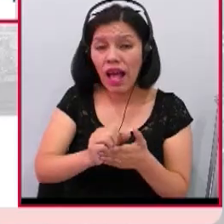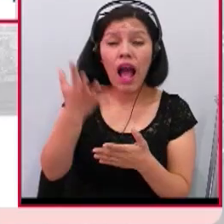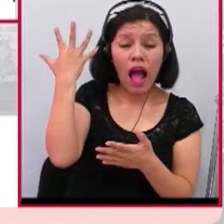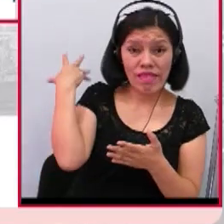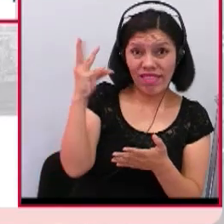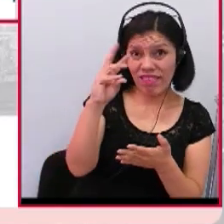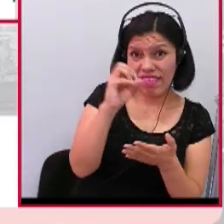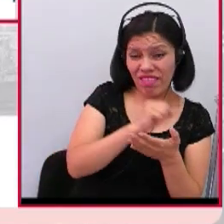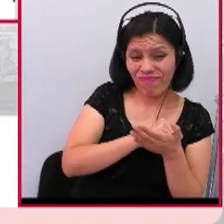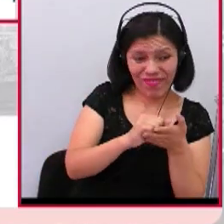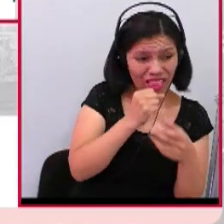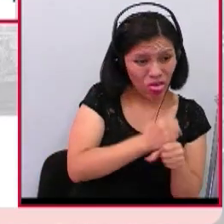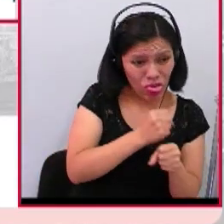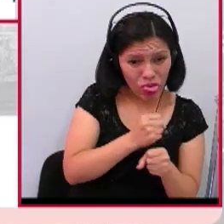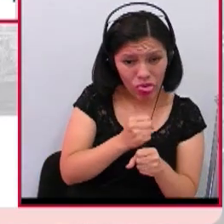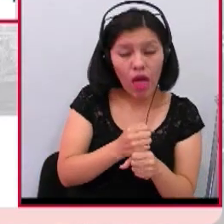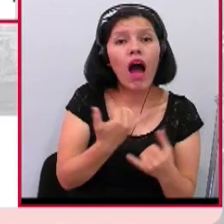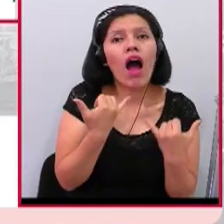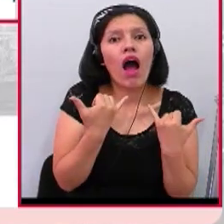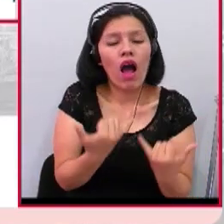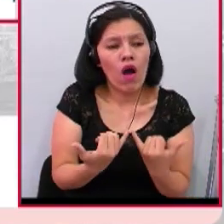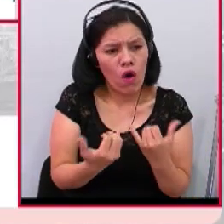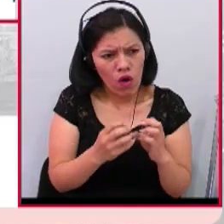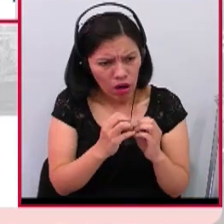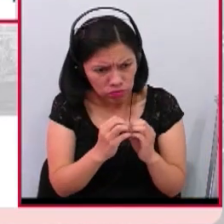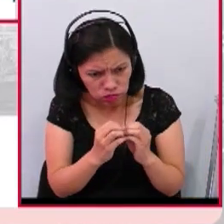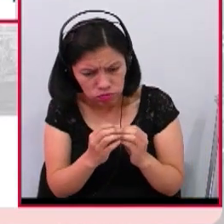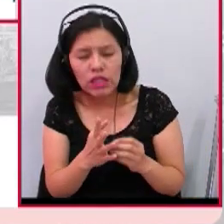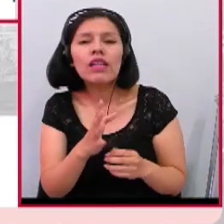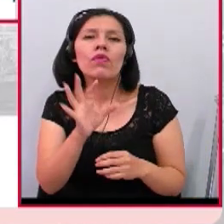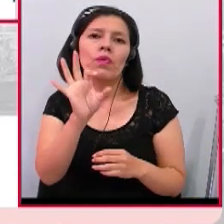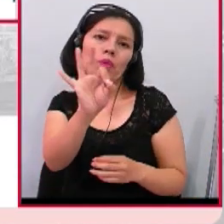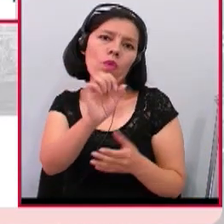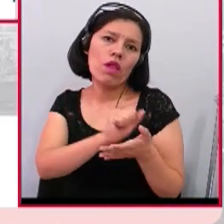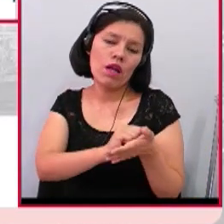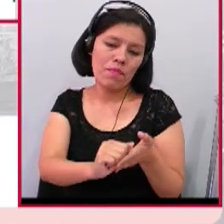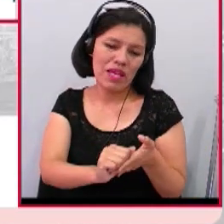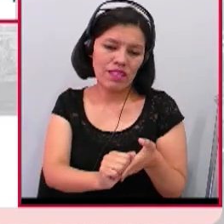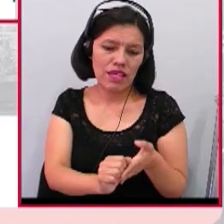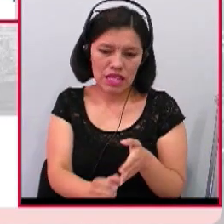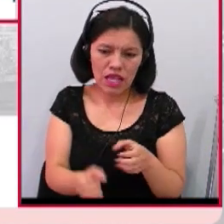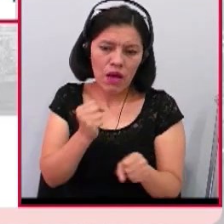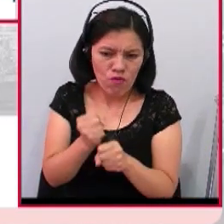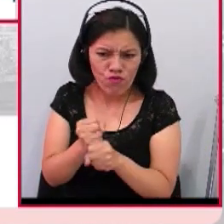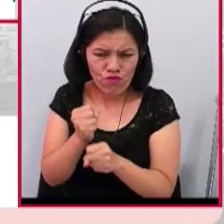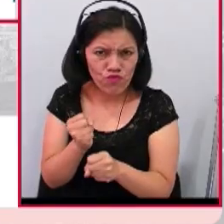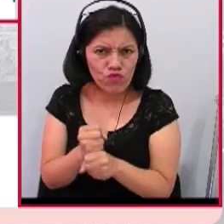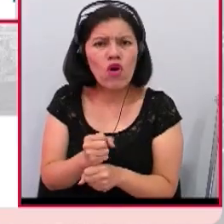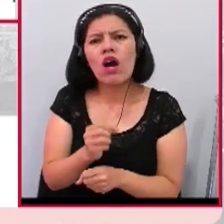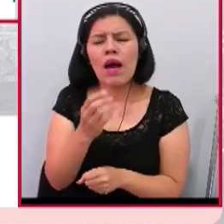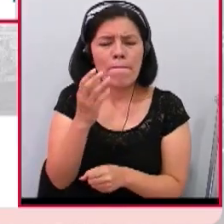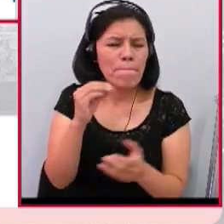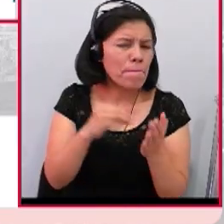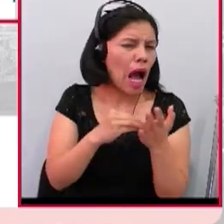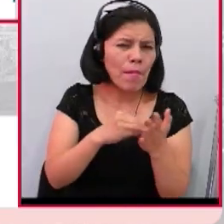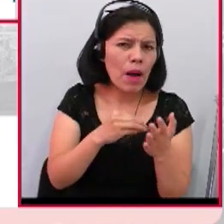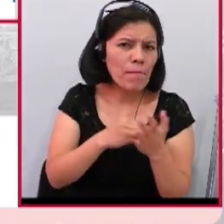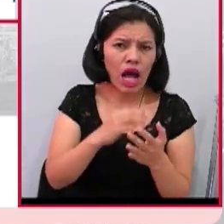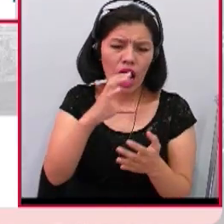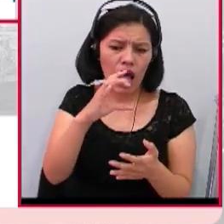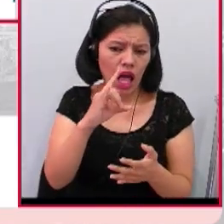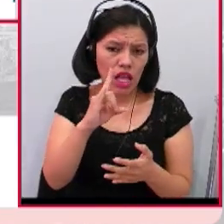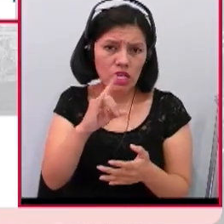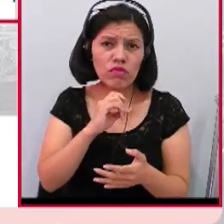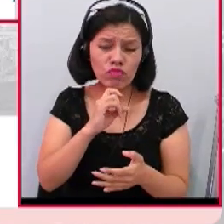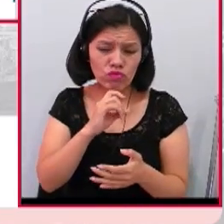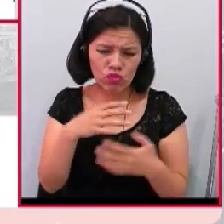a 9 meses de operación con estos tipos de hornos y estoy procesando más cobre con toda esa implementación. Y se repiten los 3 en todos los